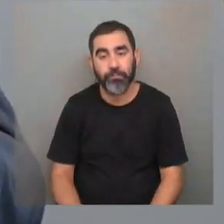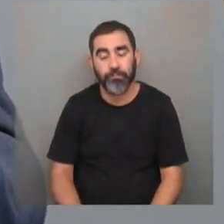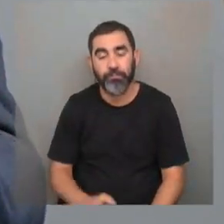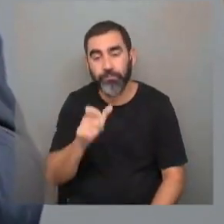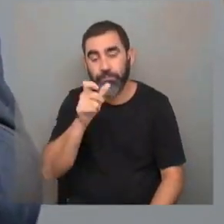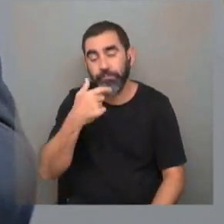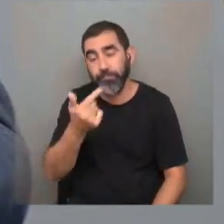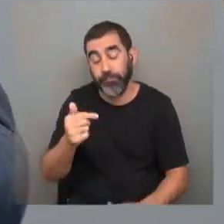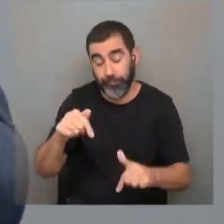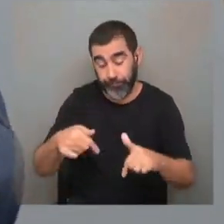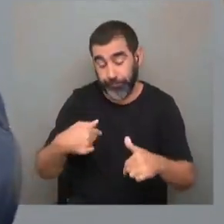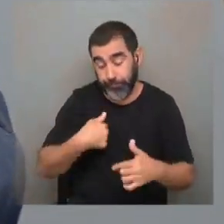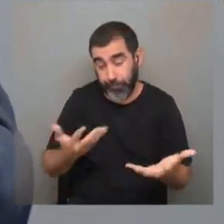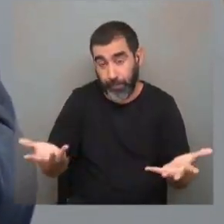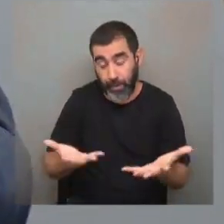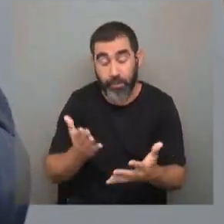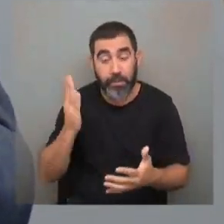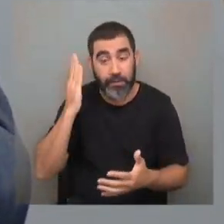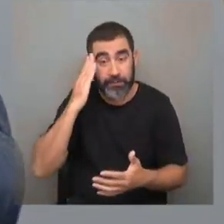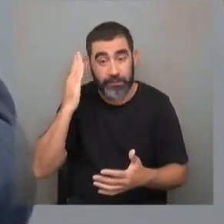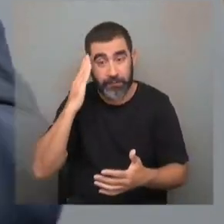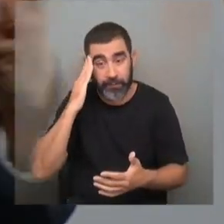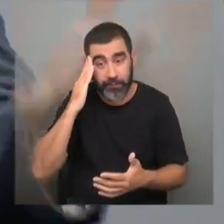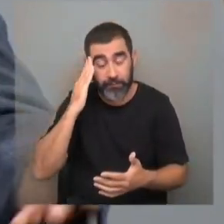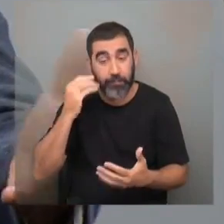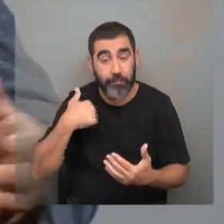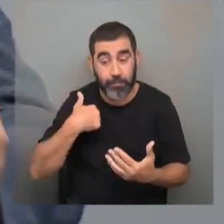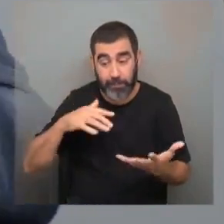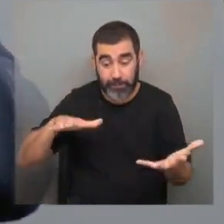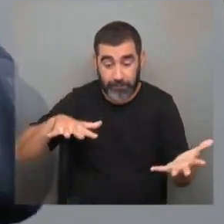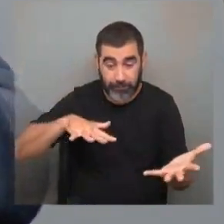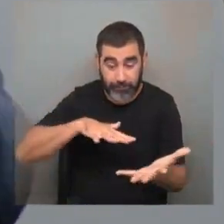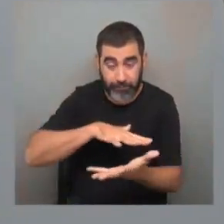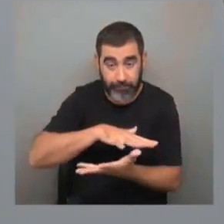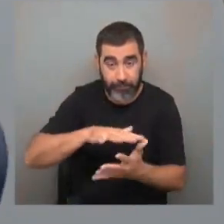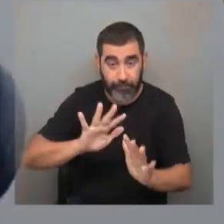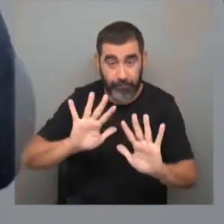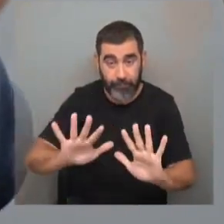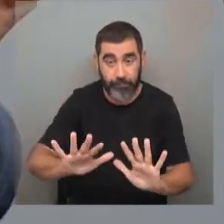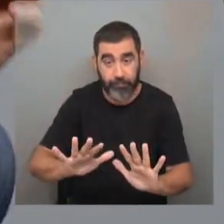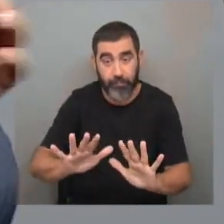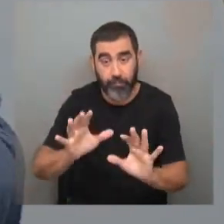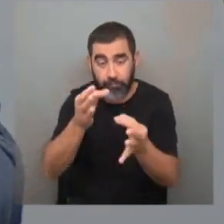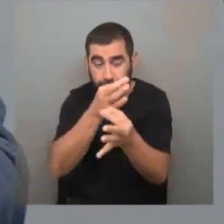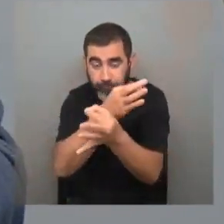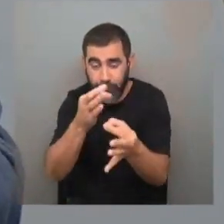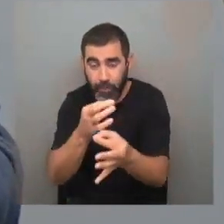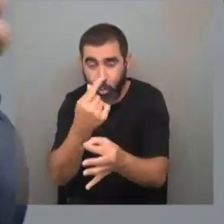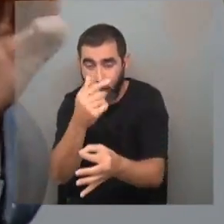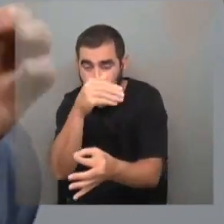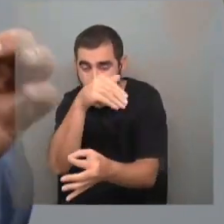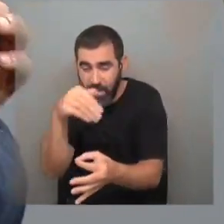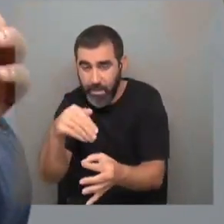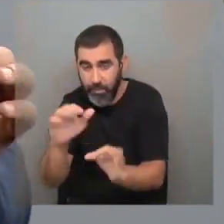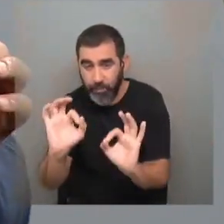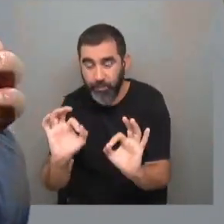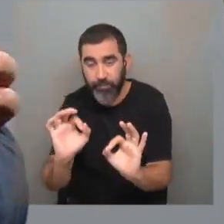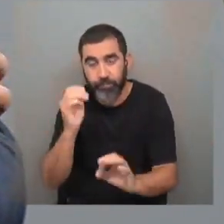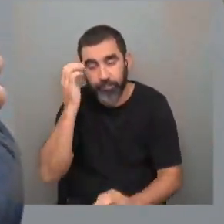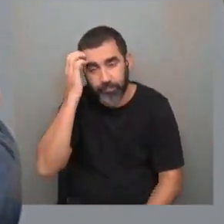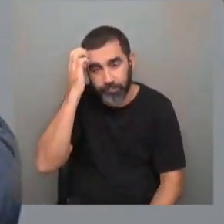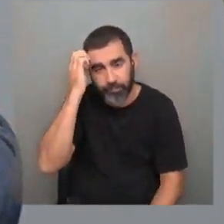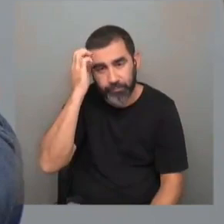yo hoy sé que mi situación actual es tal, pero la tengo con una precisión de 1 milímetro, no tengo más que esa